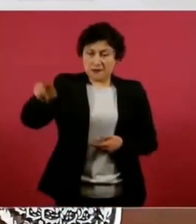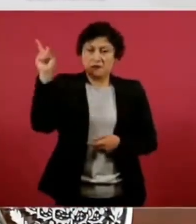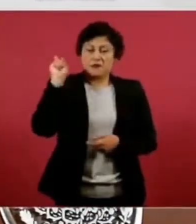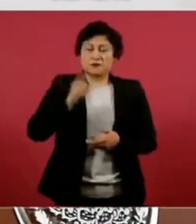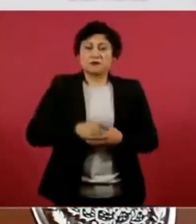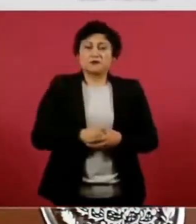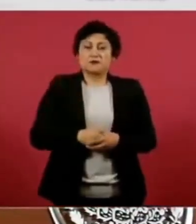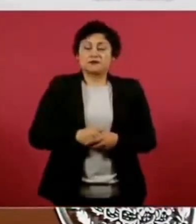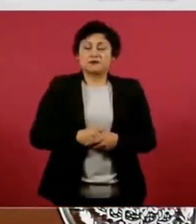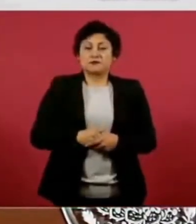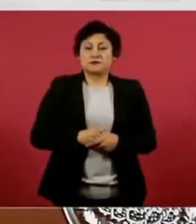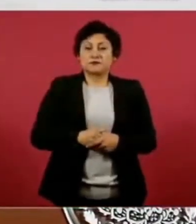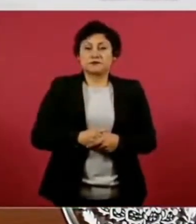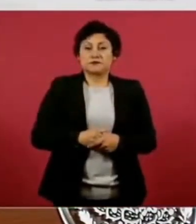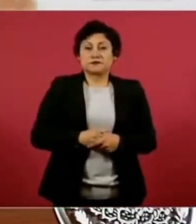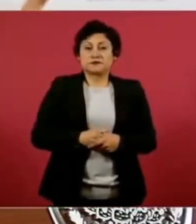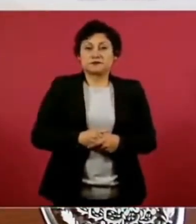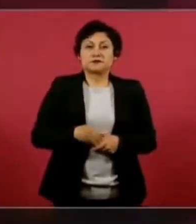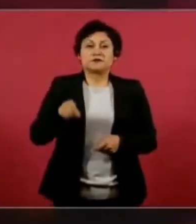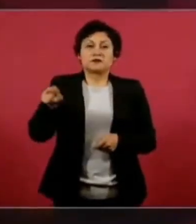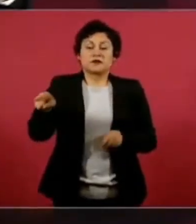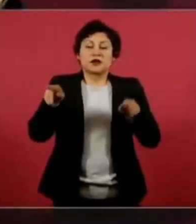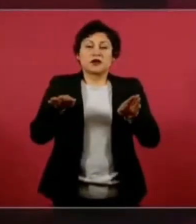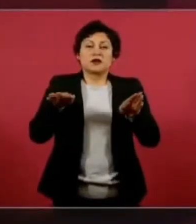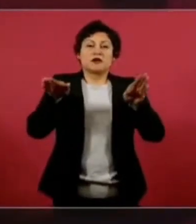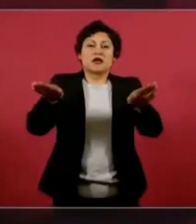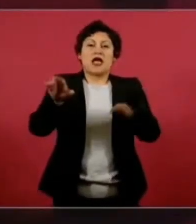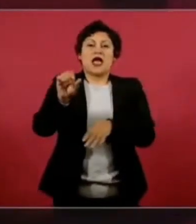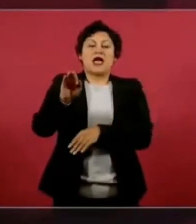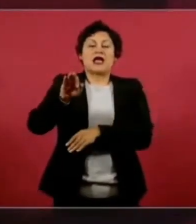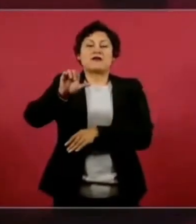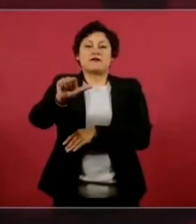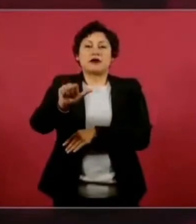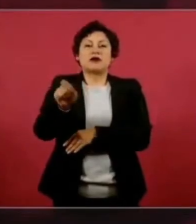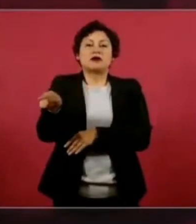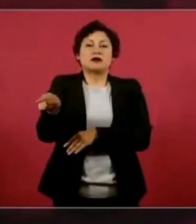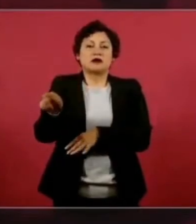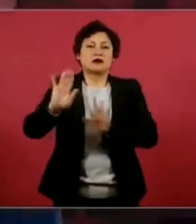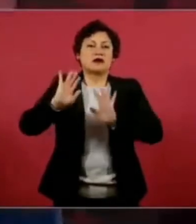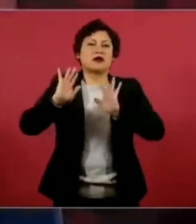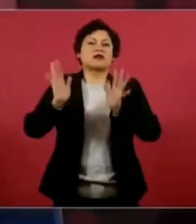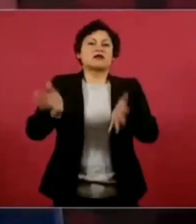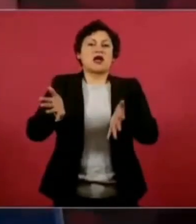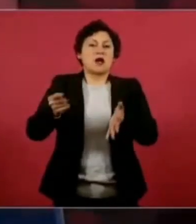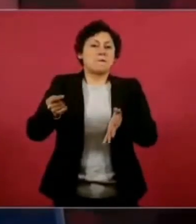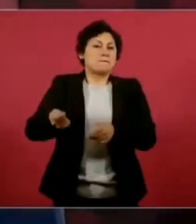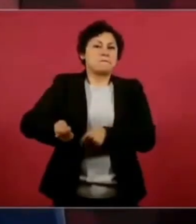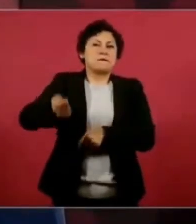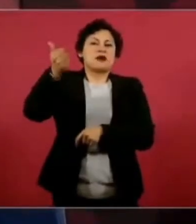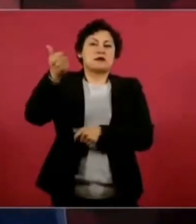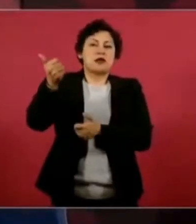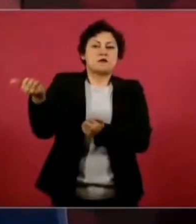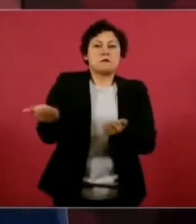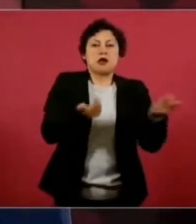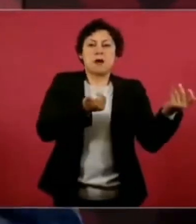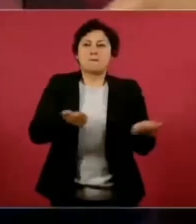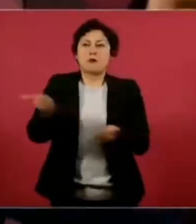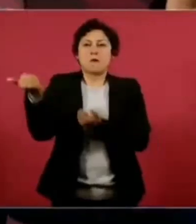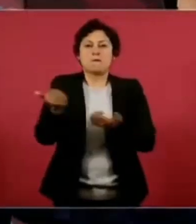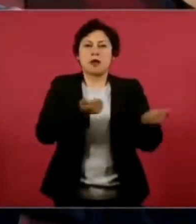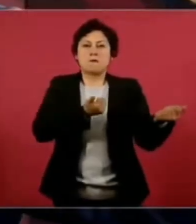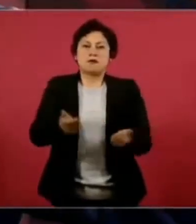en transporte de carga en el país.